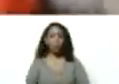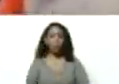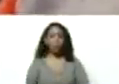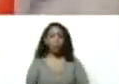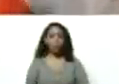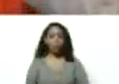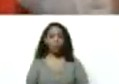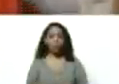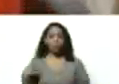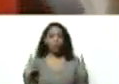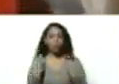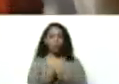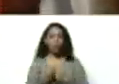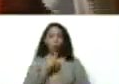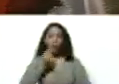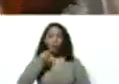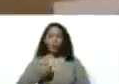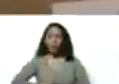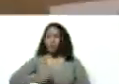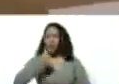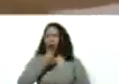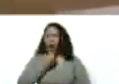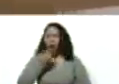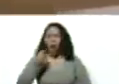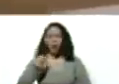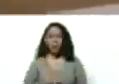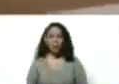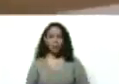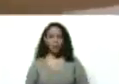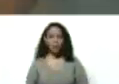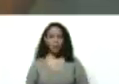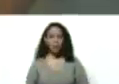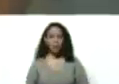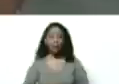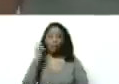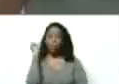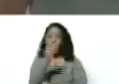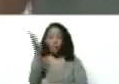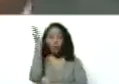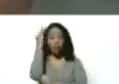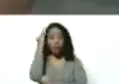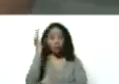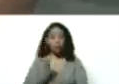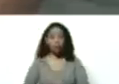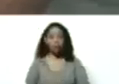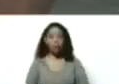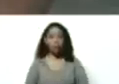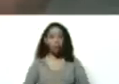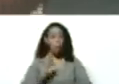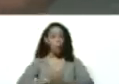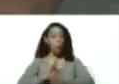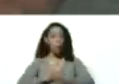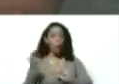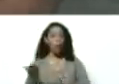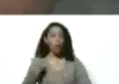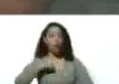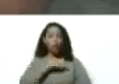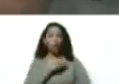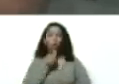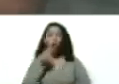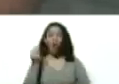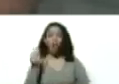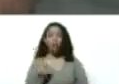compañero, la juventud más joven, deben saberlo, porque nosotros la juventud